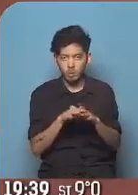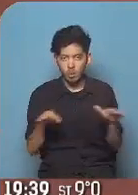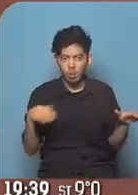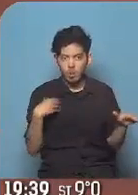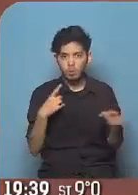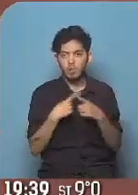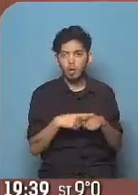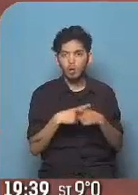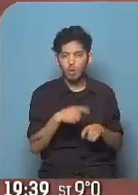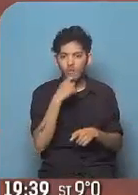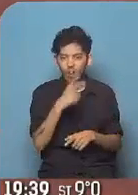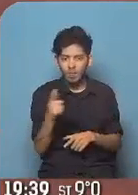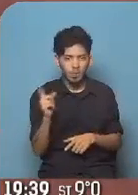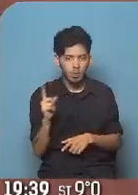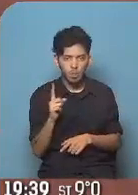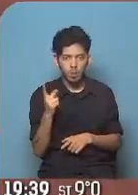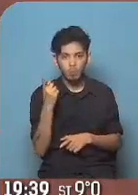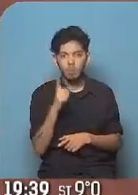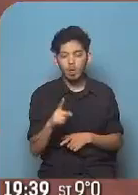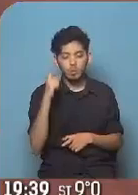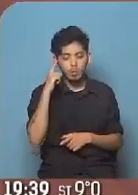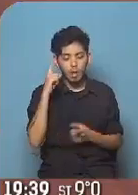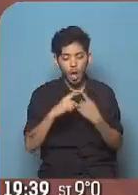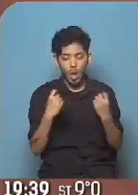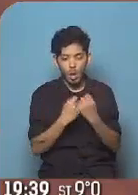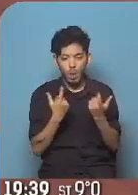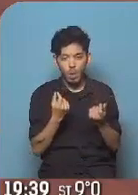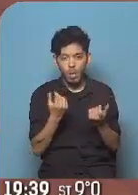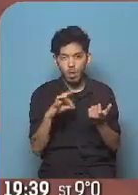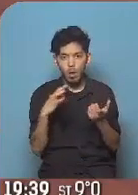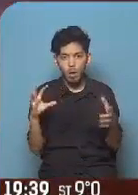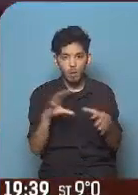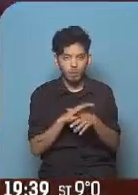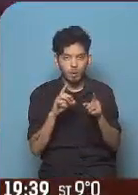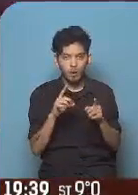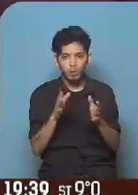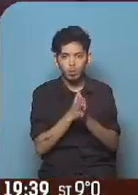discusión fácil, pero como se acuerdan precios que tienen que tener vigencia